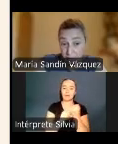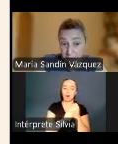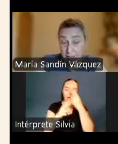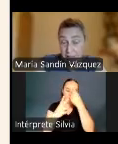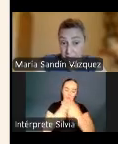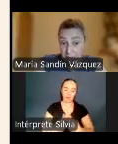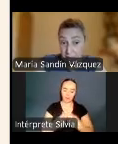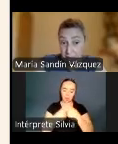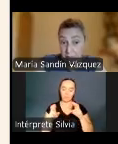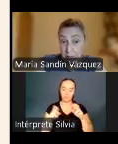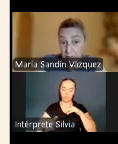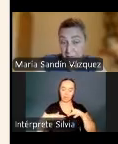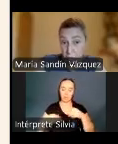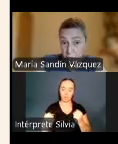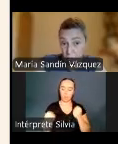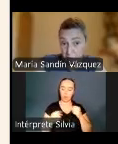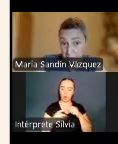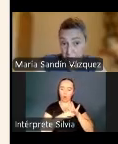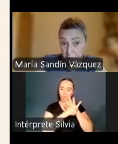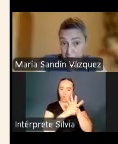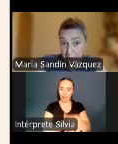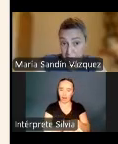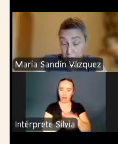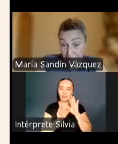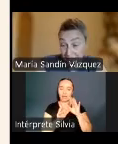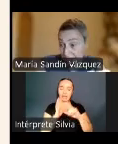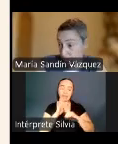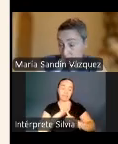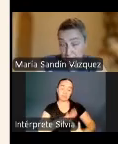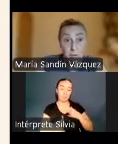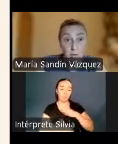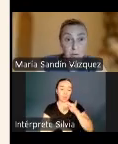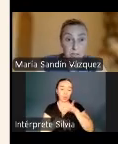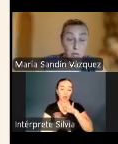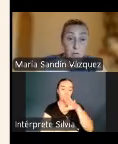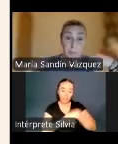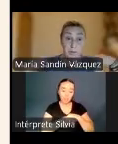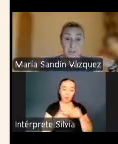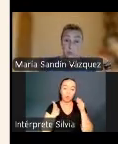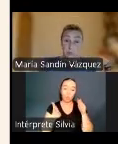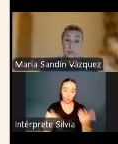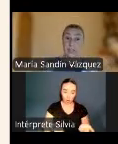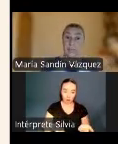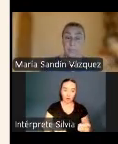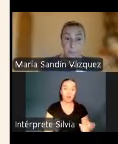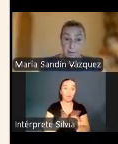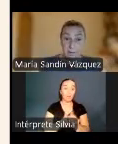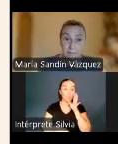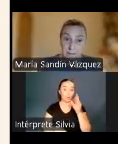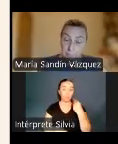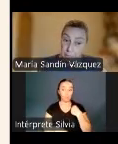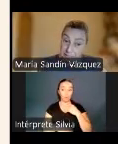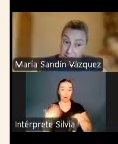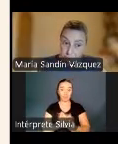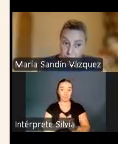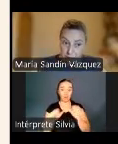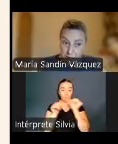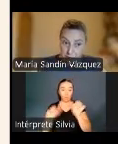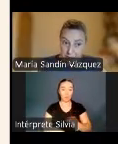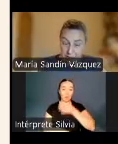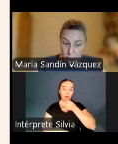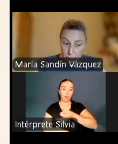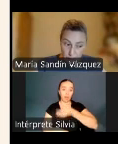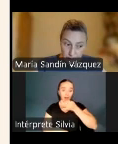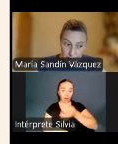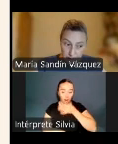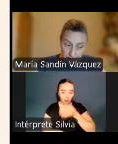de poder y discriminación que mueven en la consulta. Porque es que ya, como habéis visto en sus propios discursos, ya pasamos